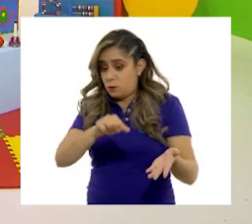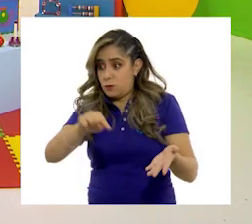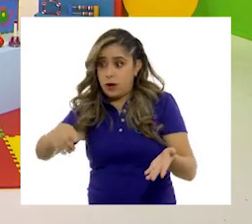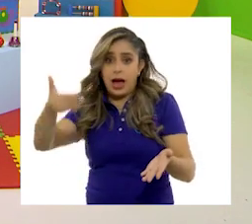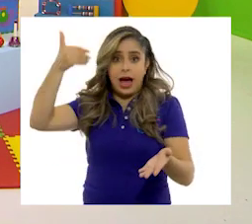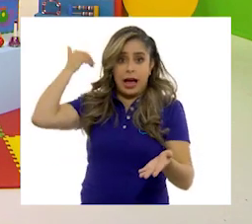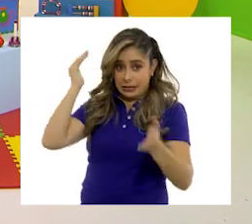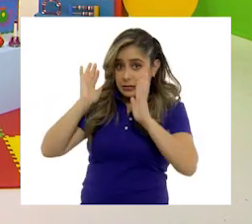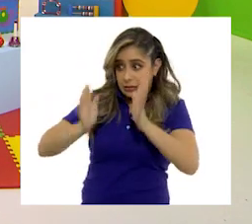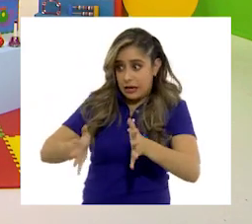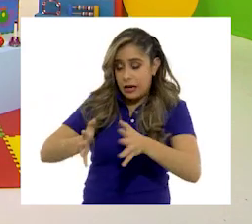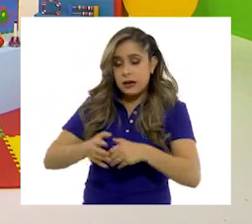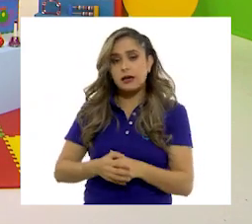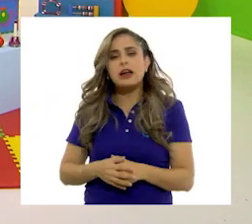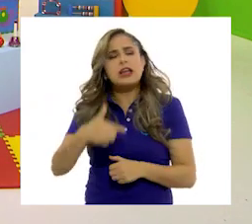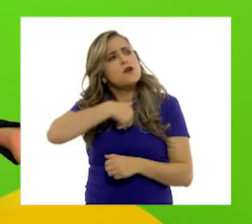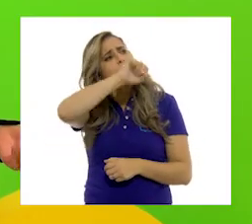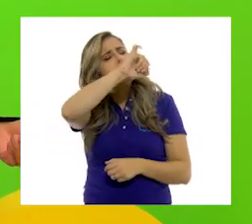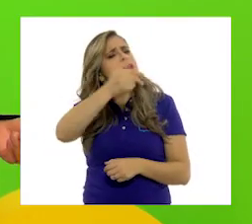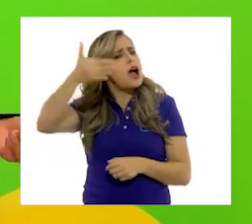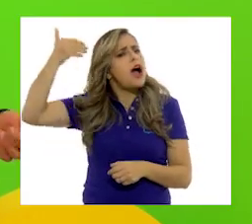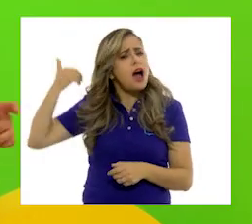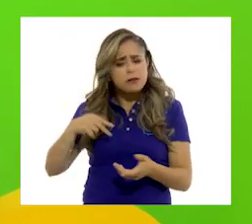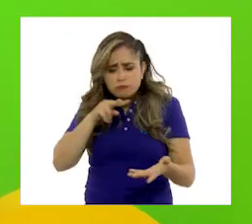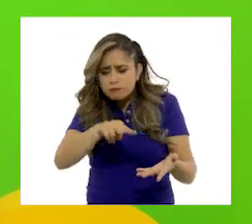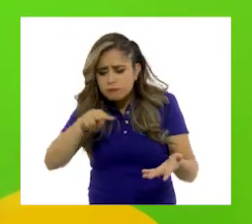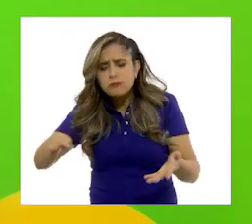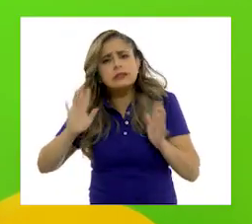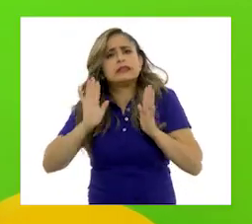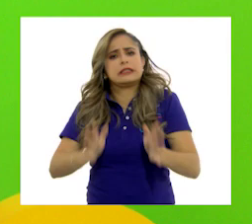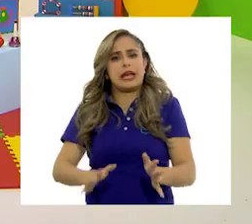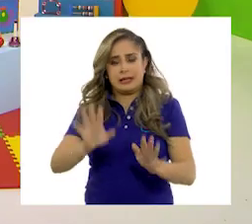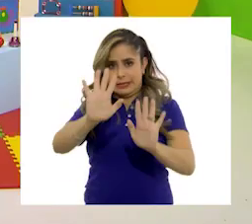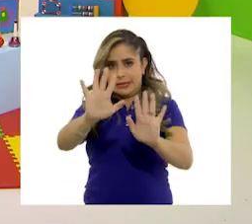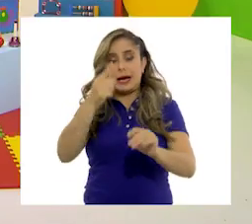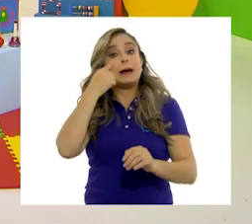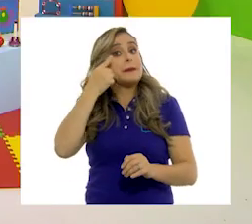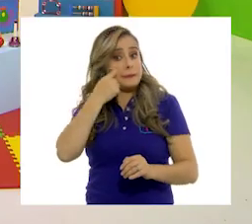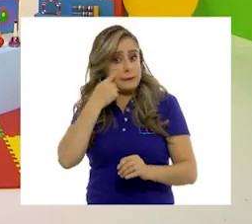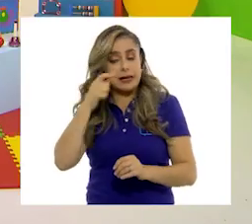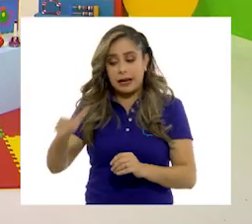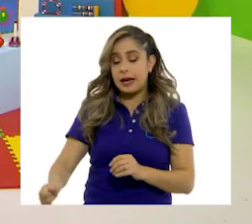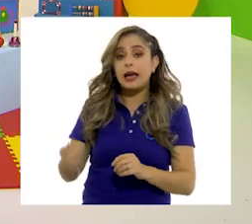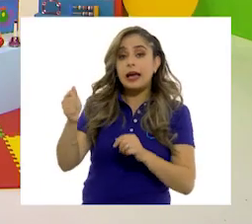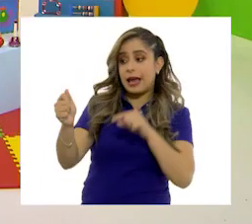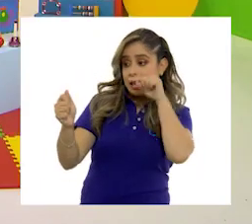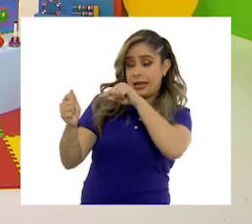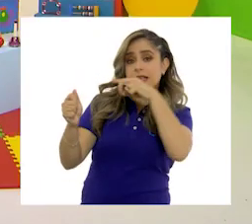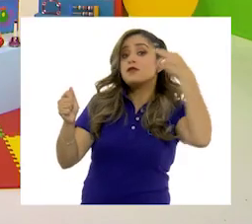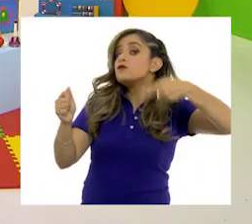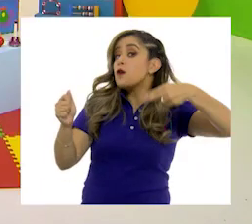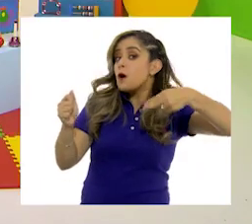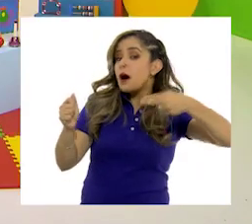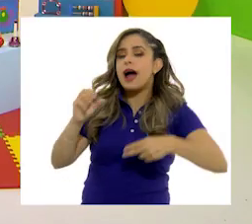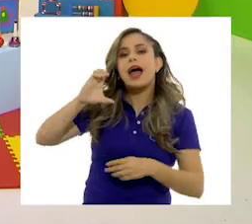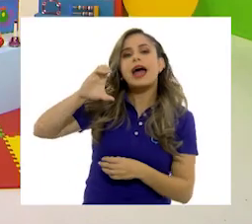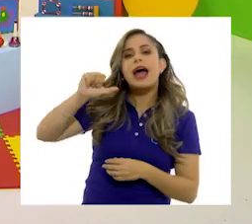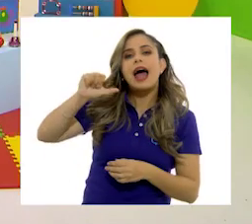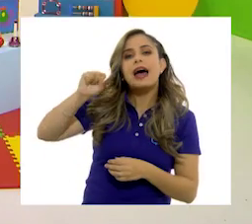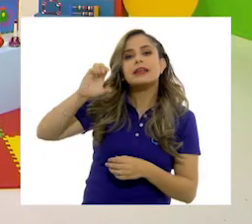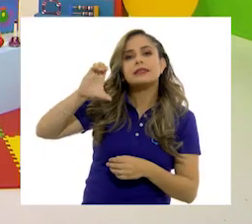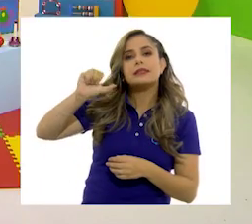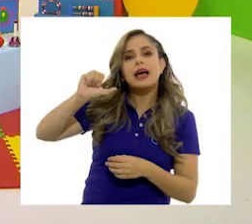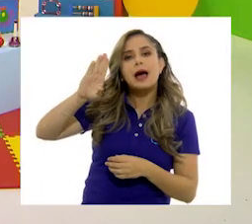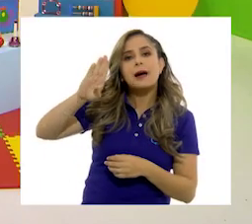antes? Sí los había visto antes. Mira, por ejemplo, estos son los cascabeles y suenan así.